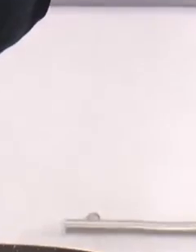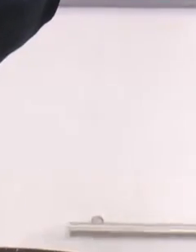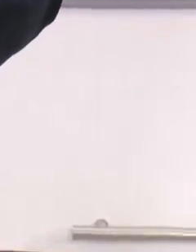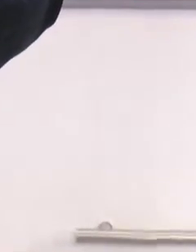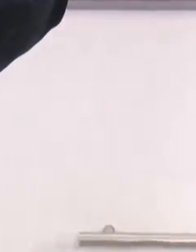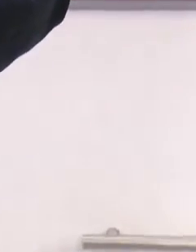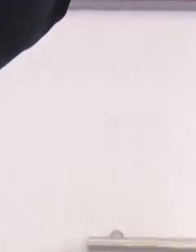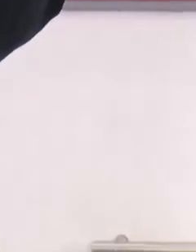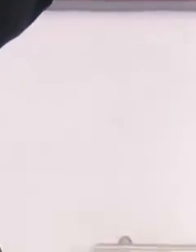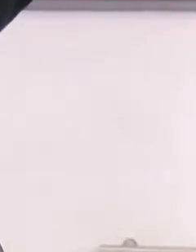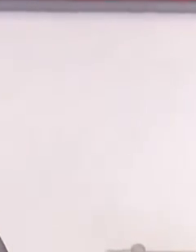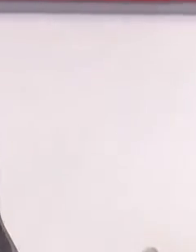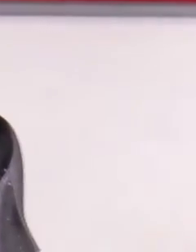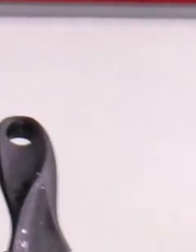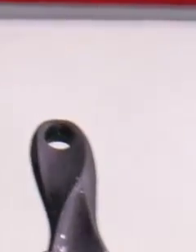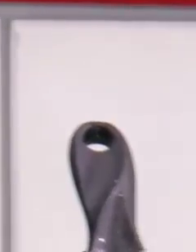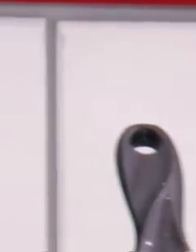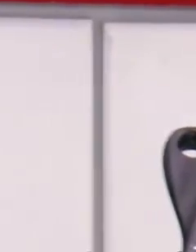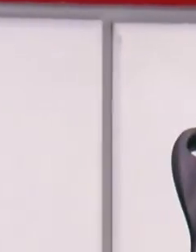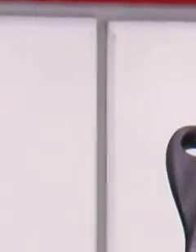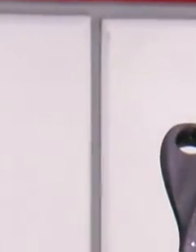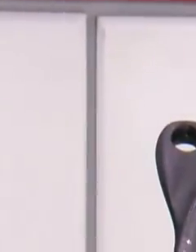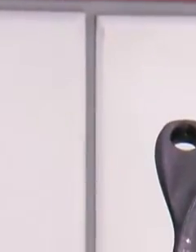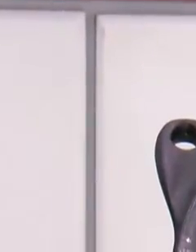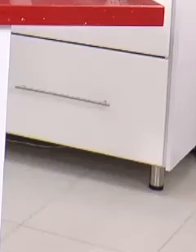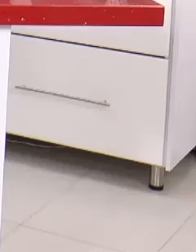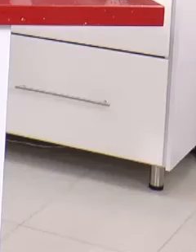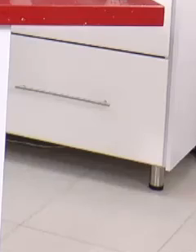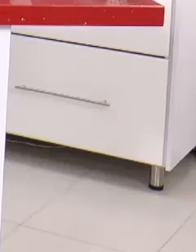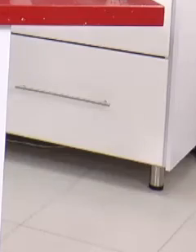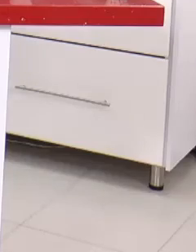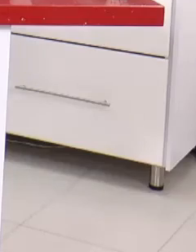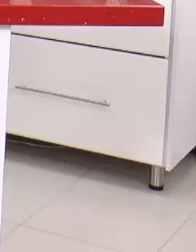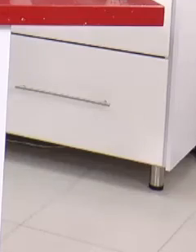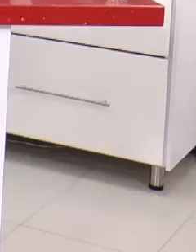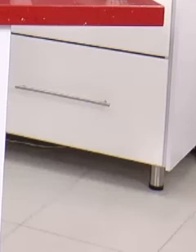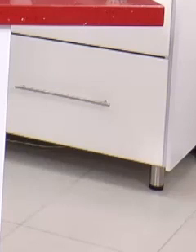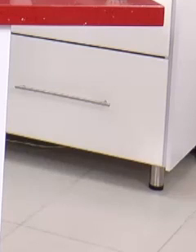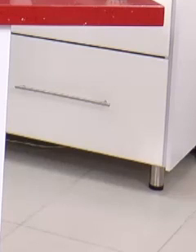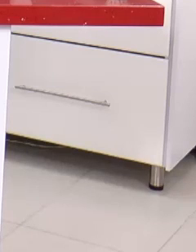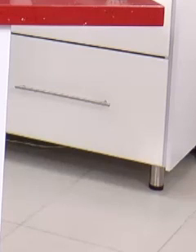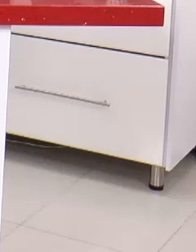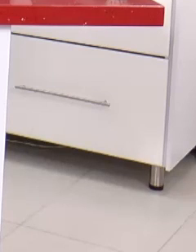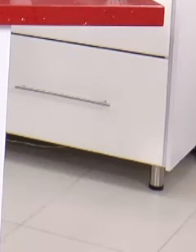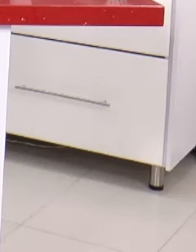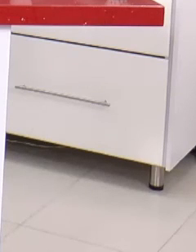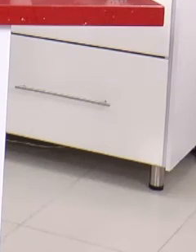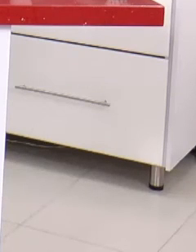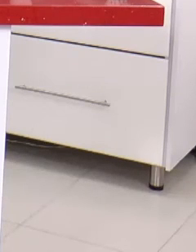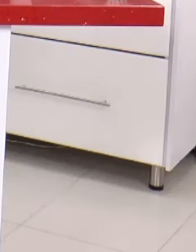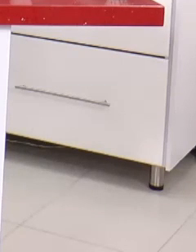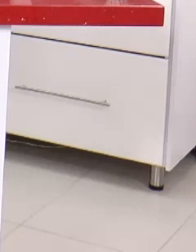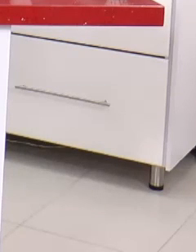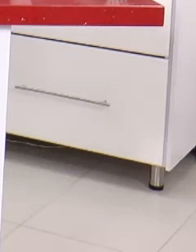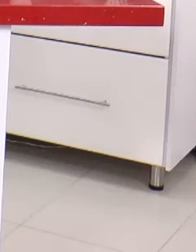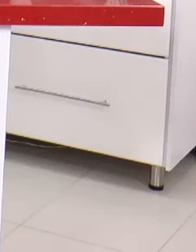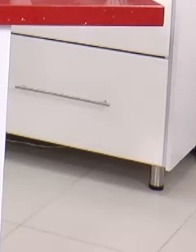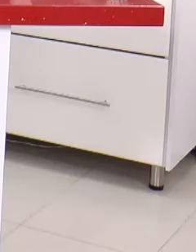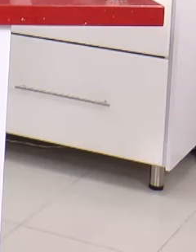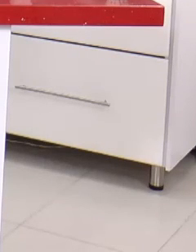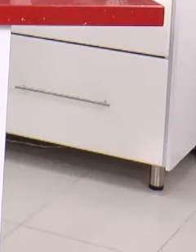rinde mucho, bien esponjadito. La idea es apoyar nuestro producto, nuestra gente barranqueña, y qué más que de